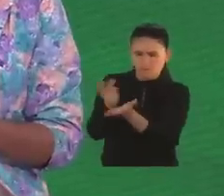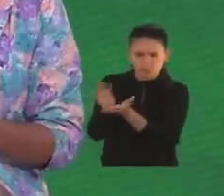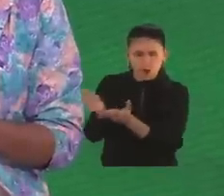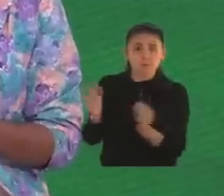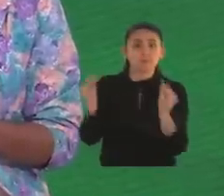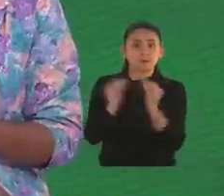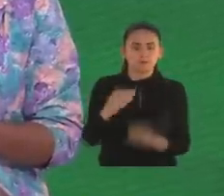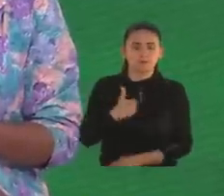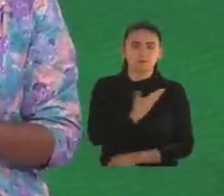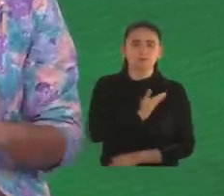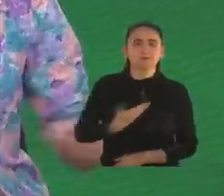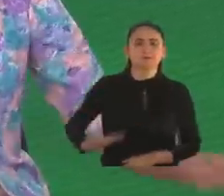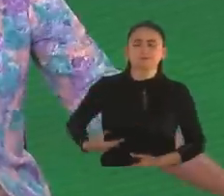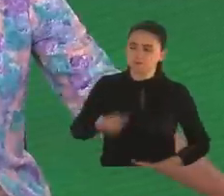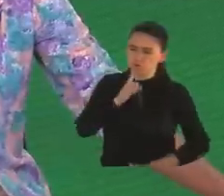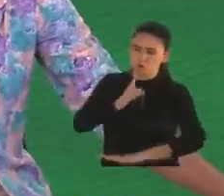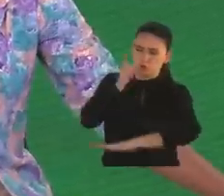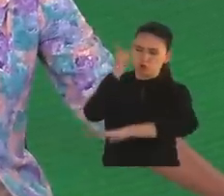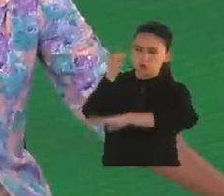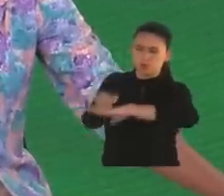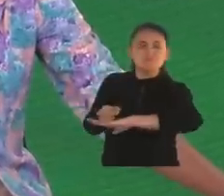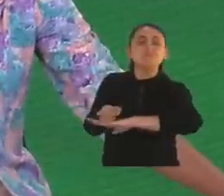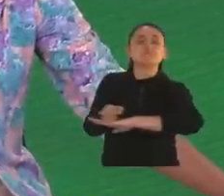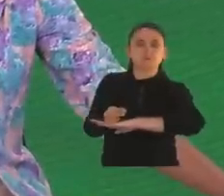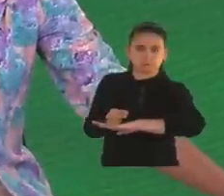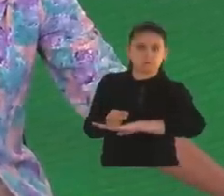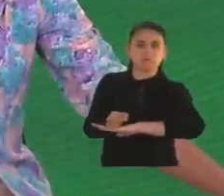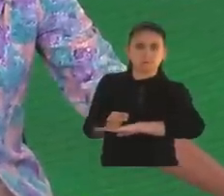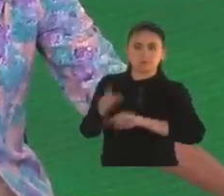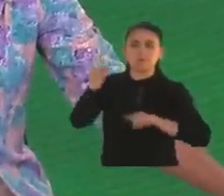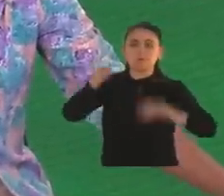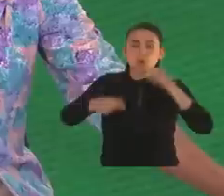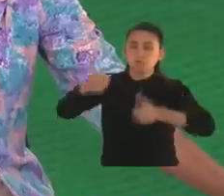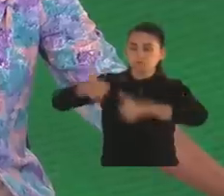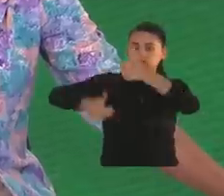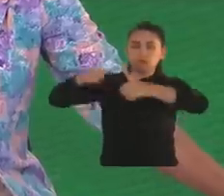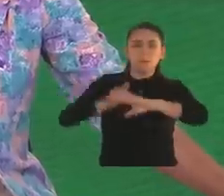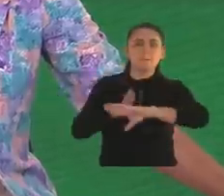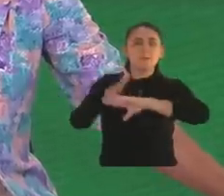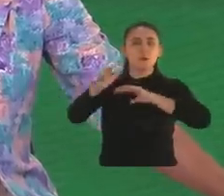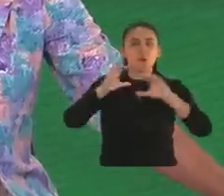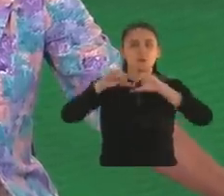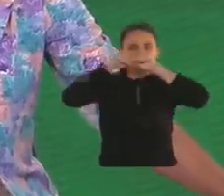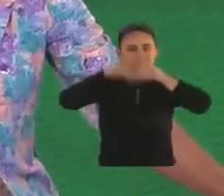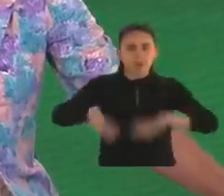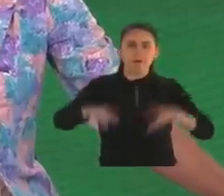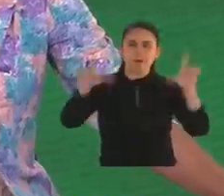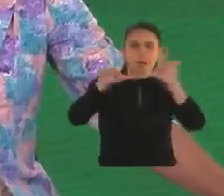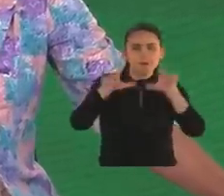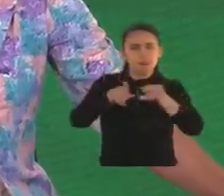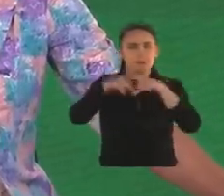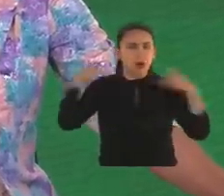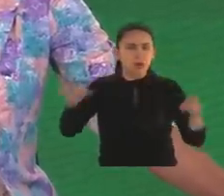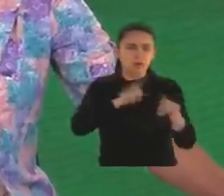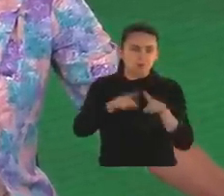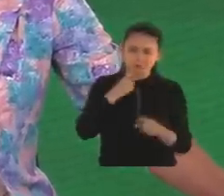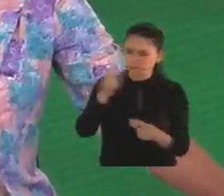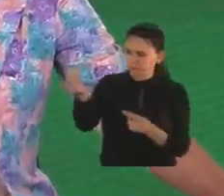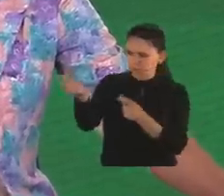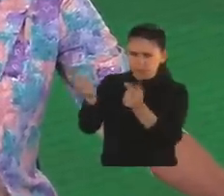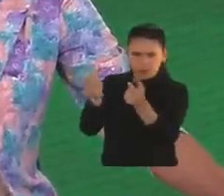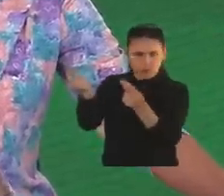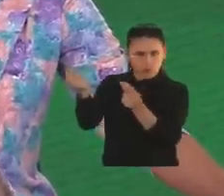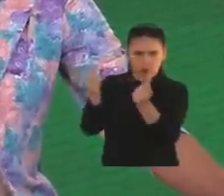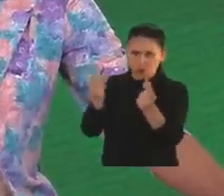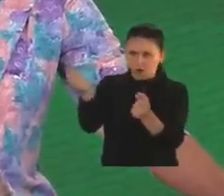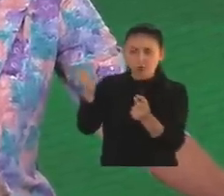Silva también ordenó la destitución de medios, de directivos de medios de comunicación públicos del país. El mandatario estaría buscando